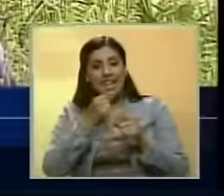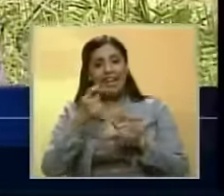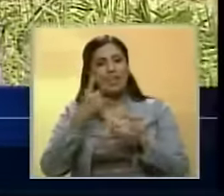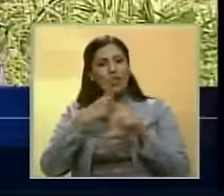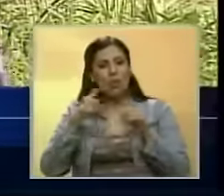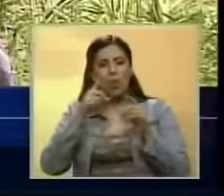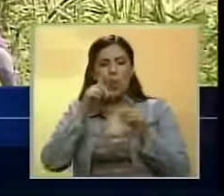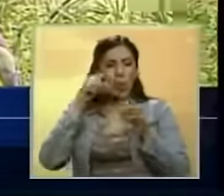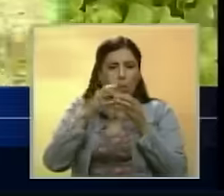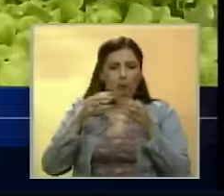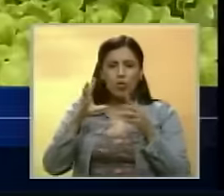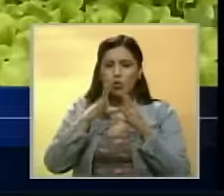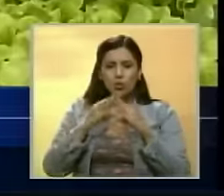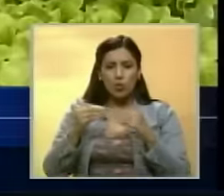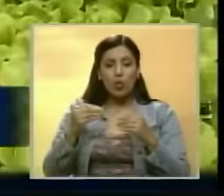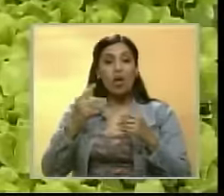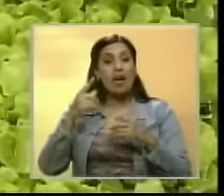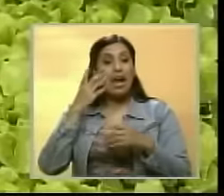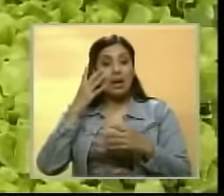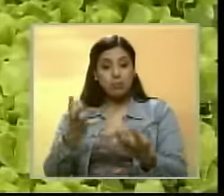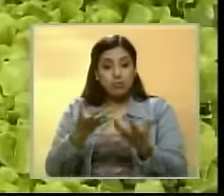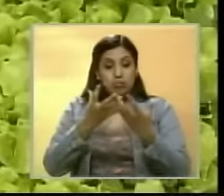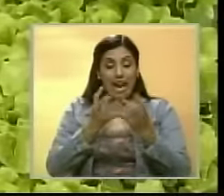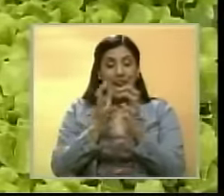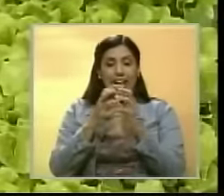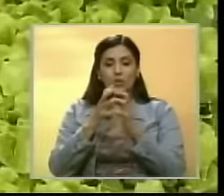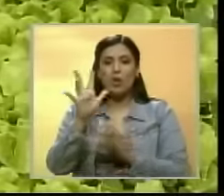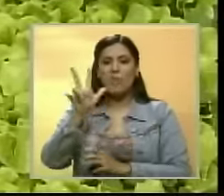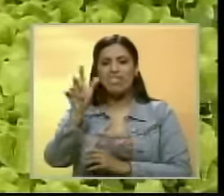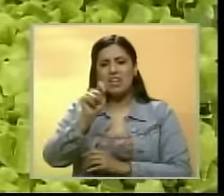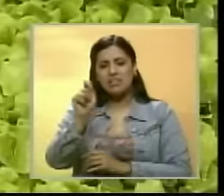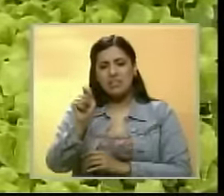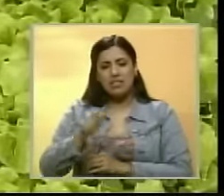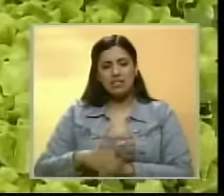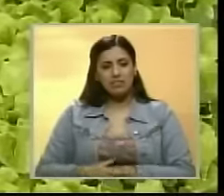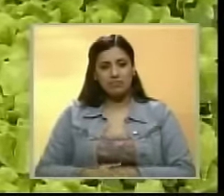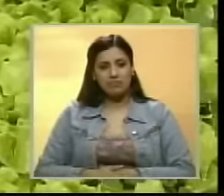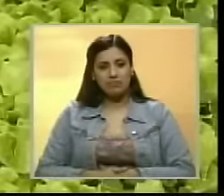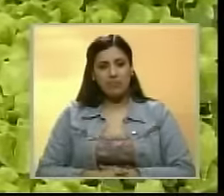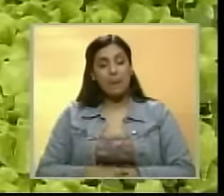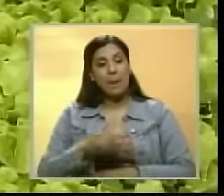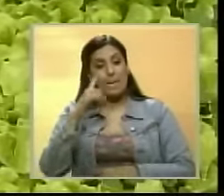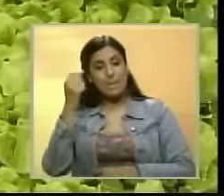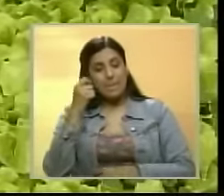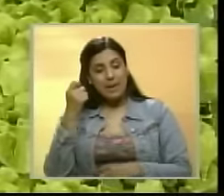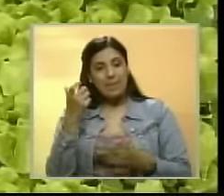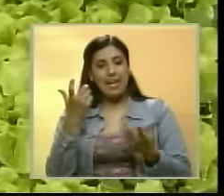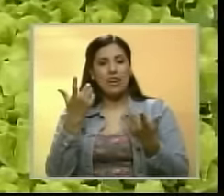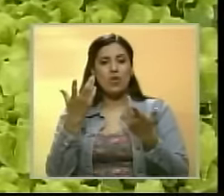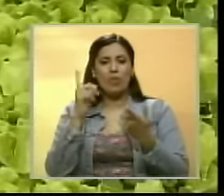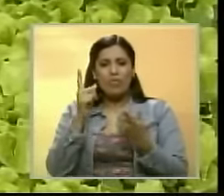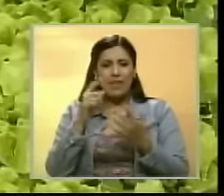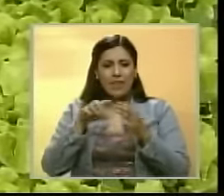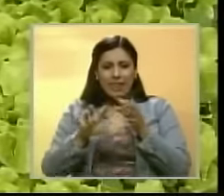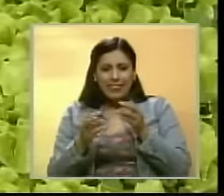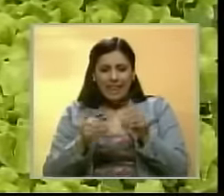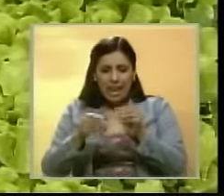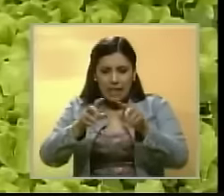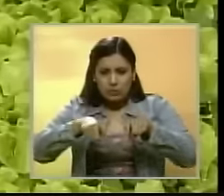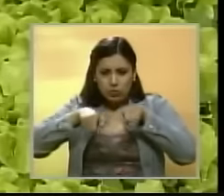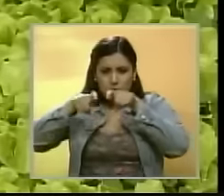todo lo que es hortaliza para sacar una cosecha de lechuga como tres meses primero los semilleros hay que preparar la